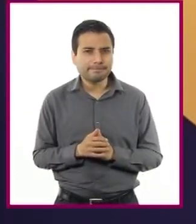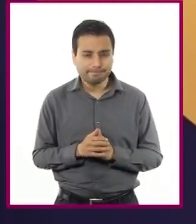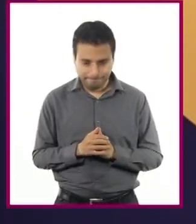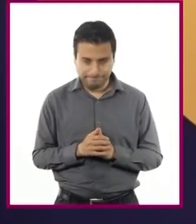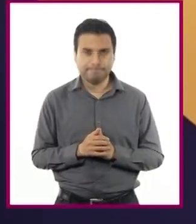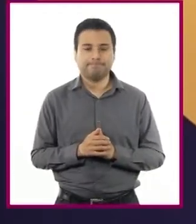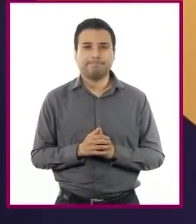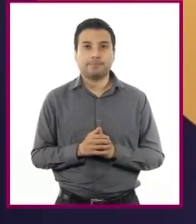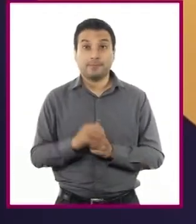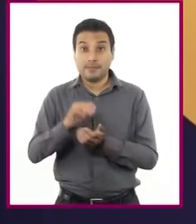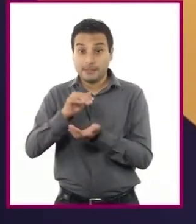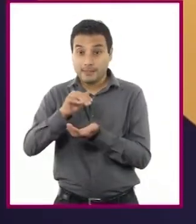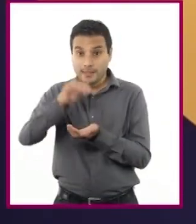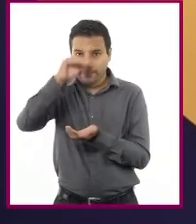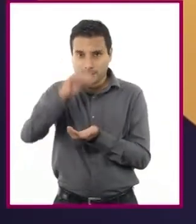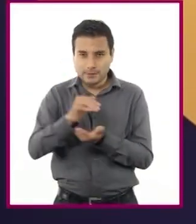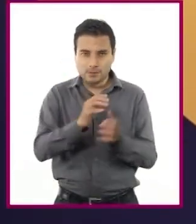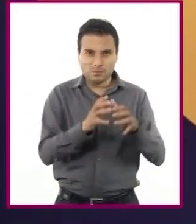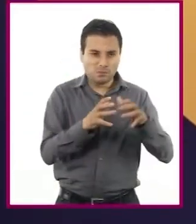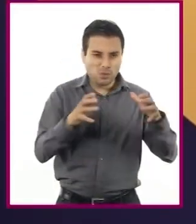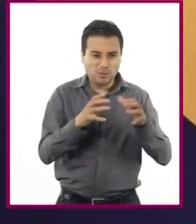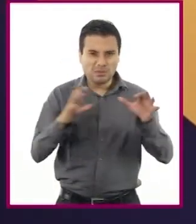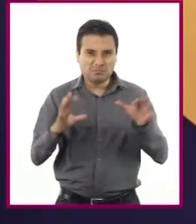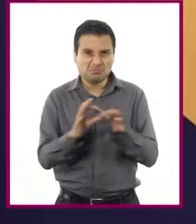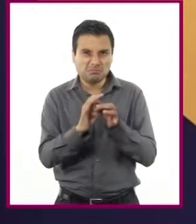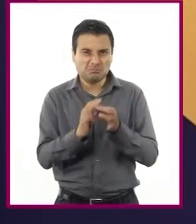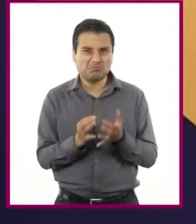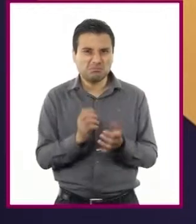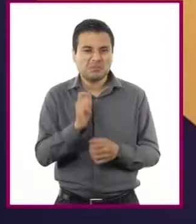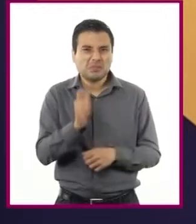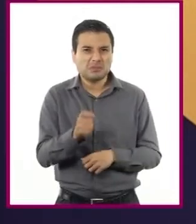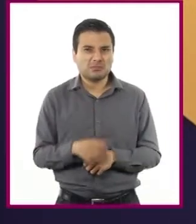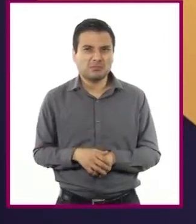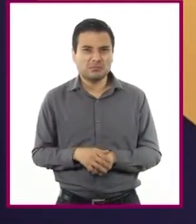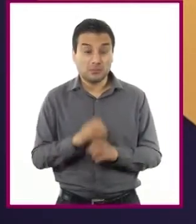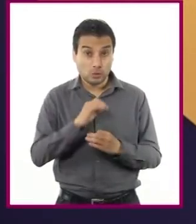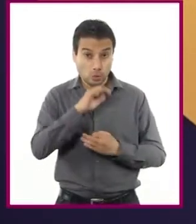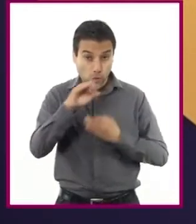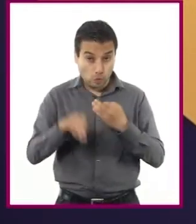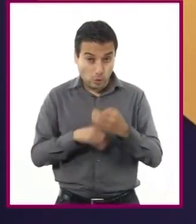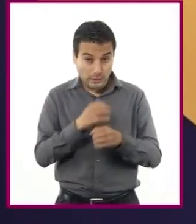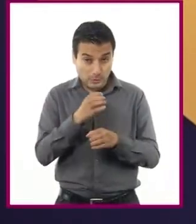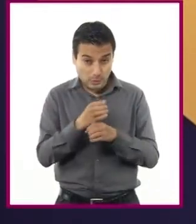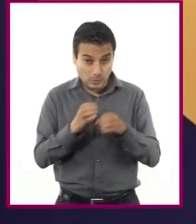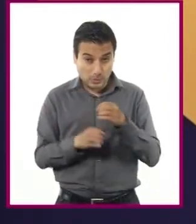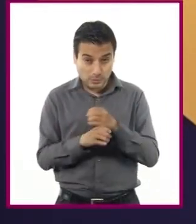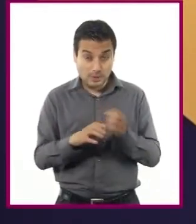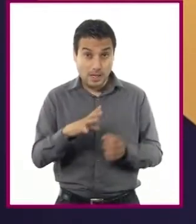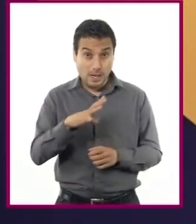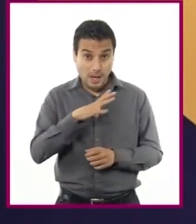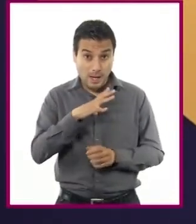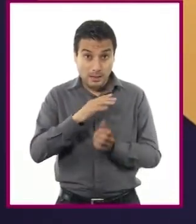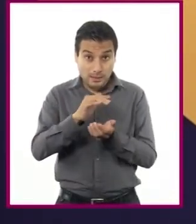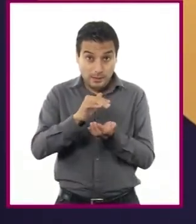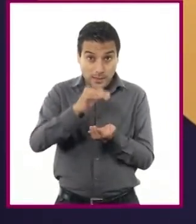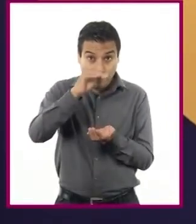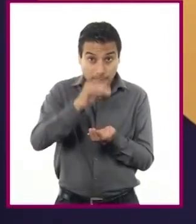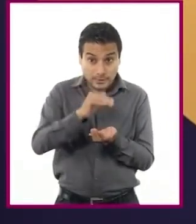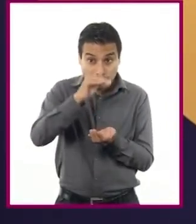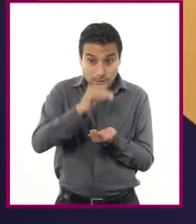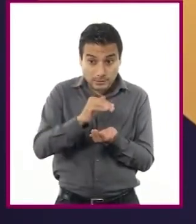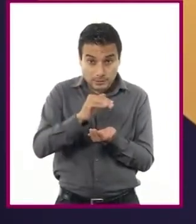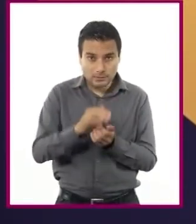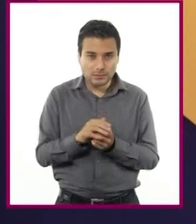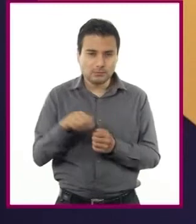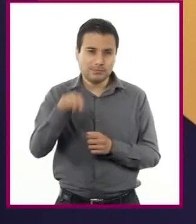con su volumen? ¿Todos los objetos tienen capacidad? Tal vez ustedes ya conozcan la respuesta.